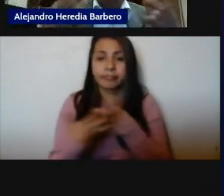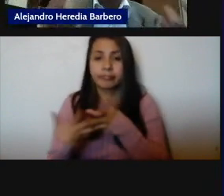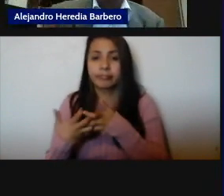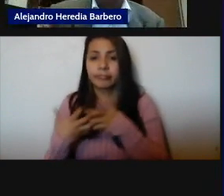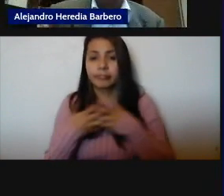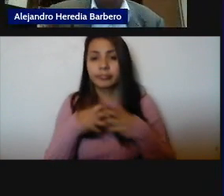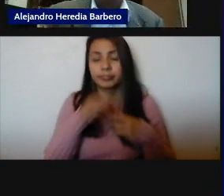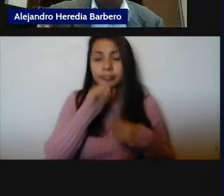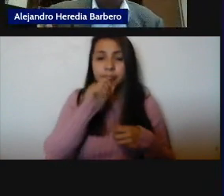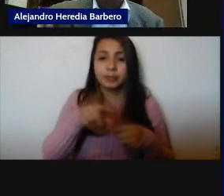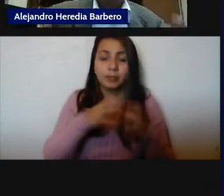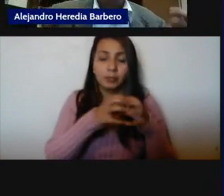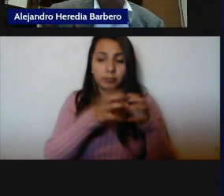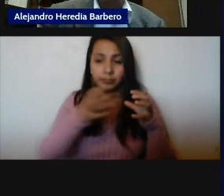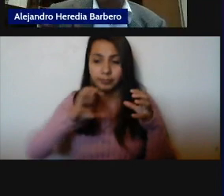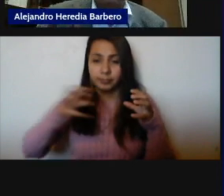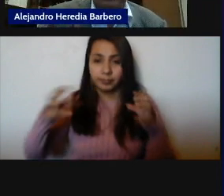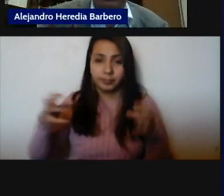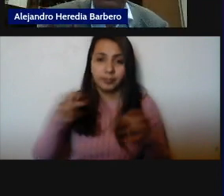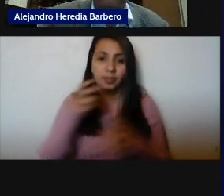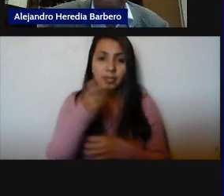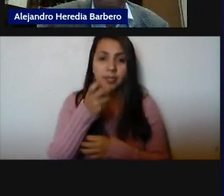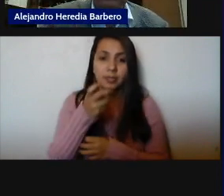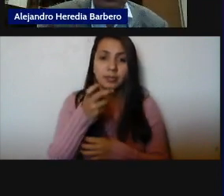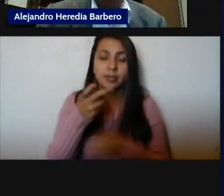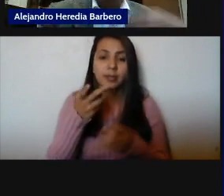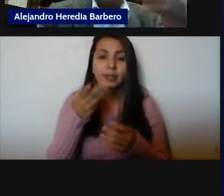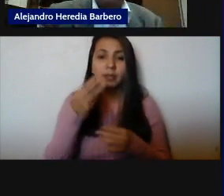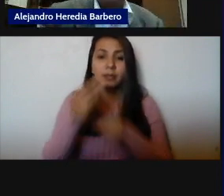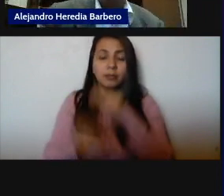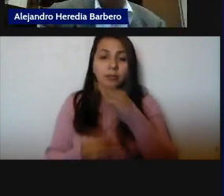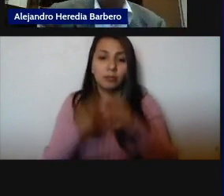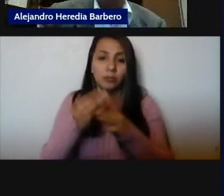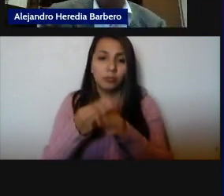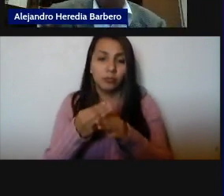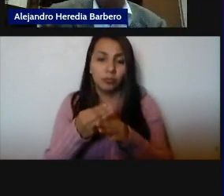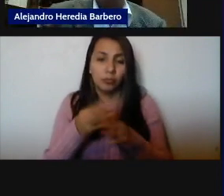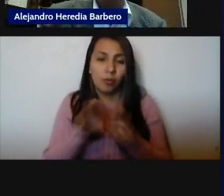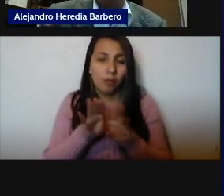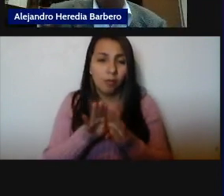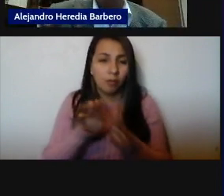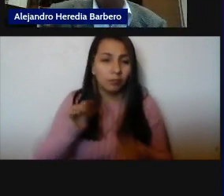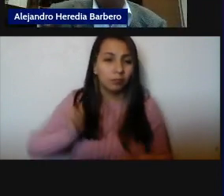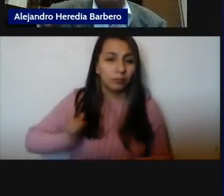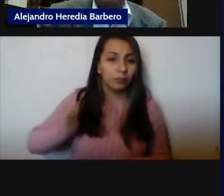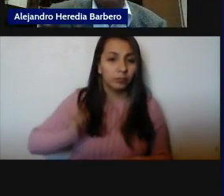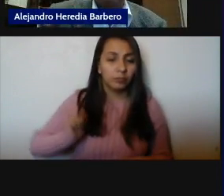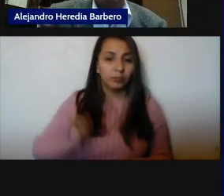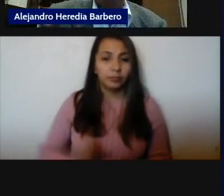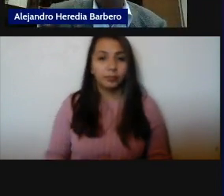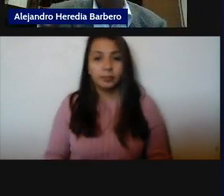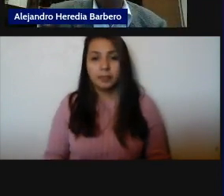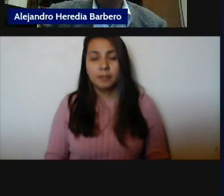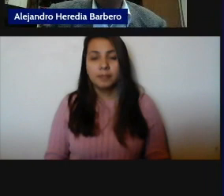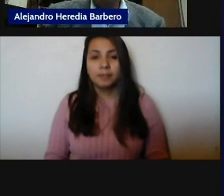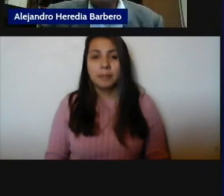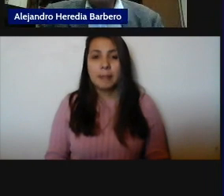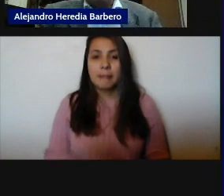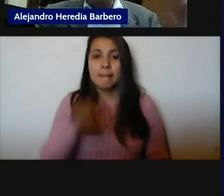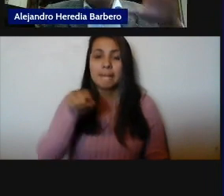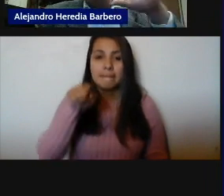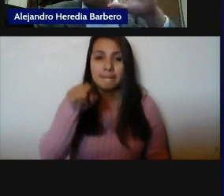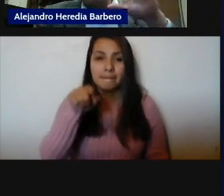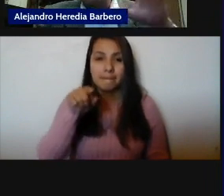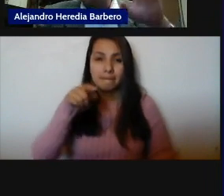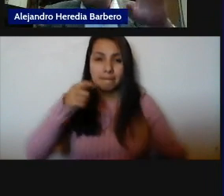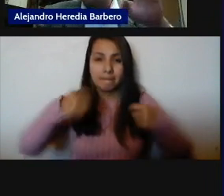a ensamblar con cierta estructura mis compuestos orgánicos en este modelo de tierra primitiva.